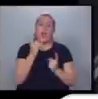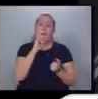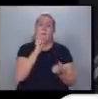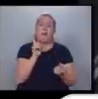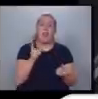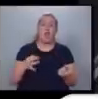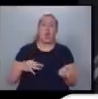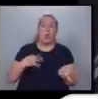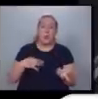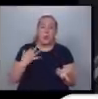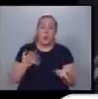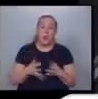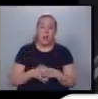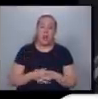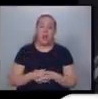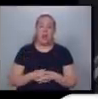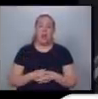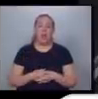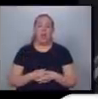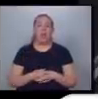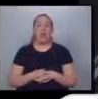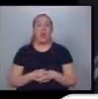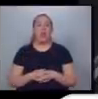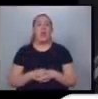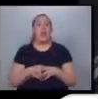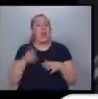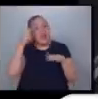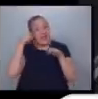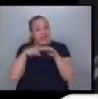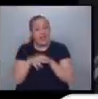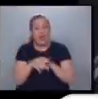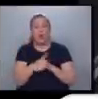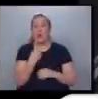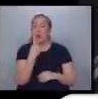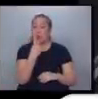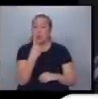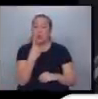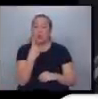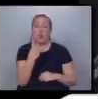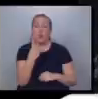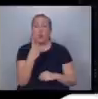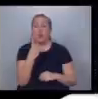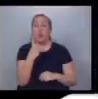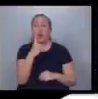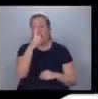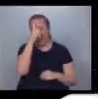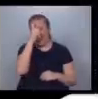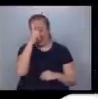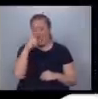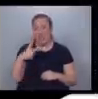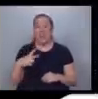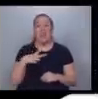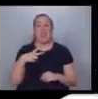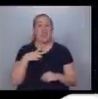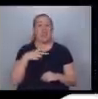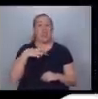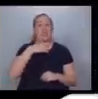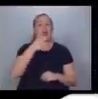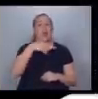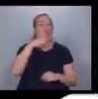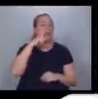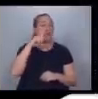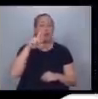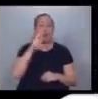vida? Bueno, internado. 1 en Clínica Punilla, Carlos Paz.